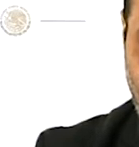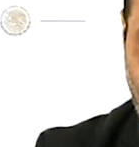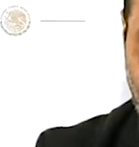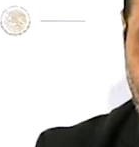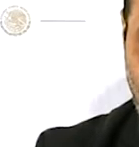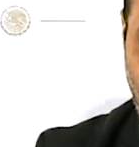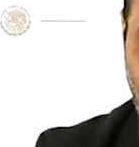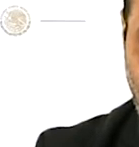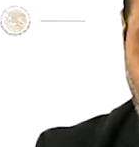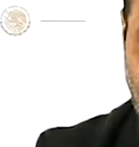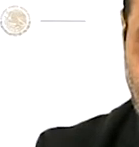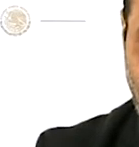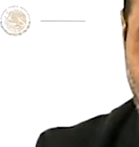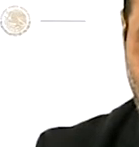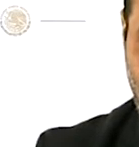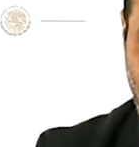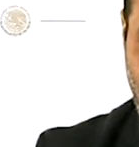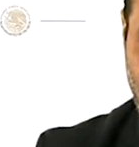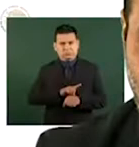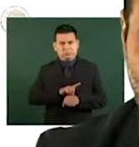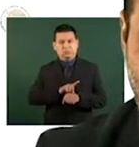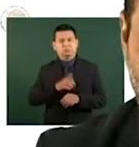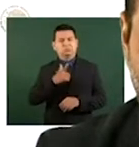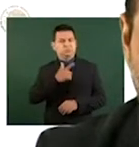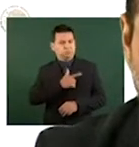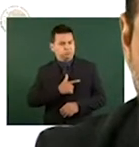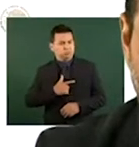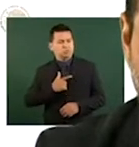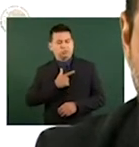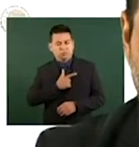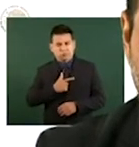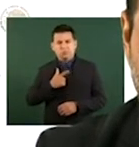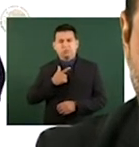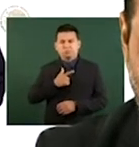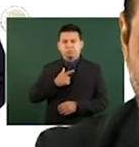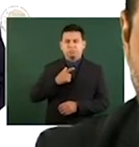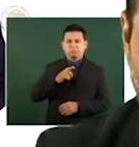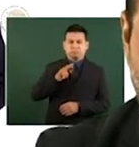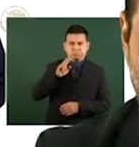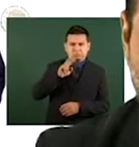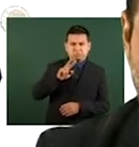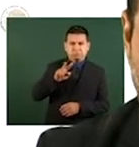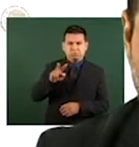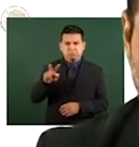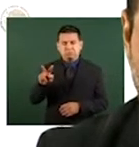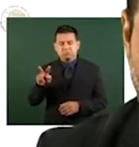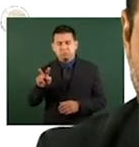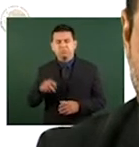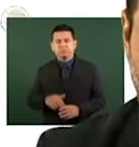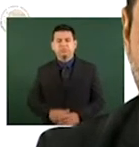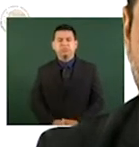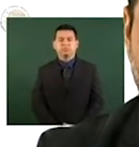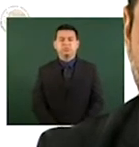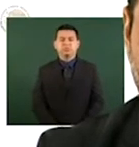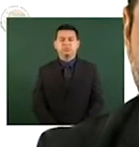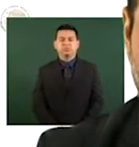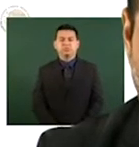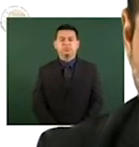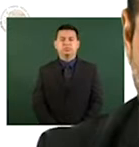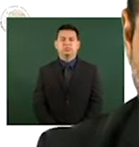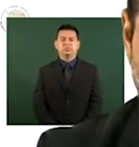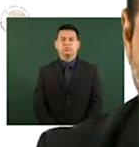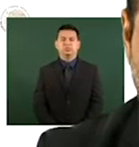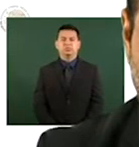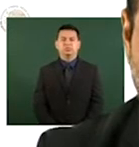el gobernador de ese estado, Alejandro Murad. Y desde ahí, ayer, en una conferencia de prensa extraordinaria